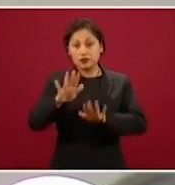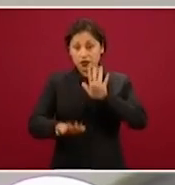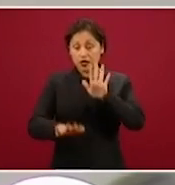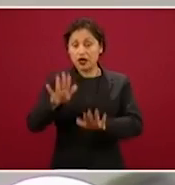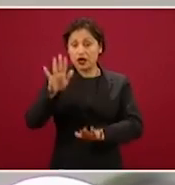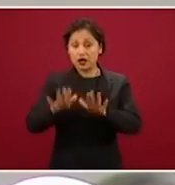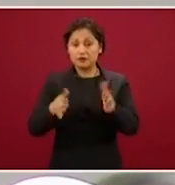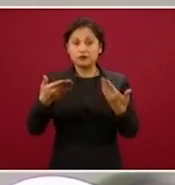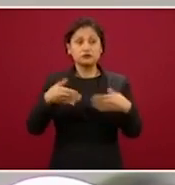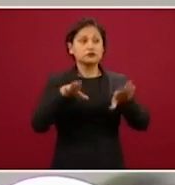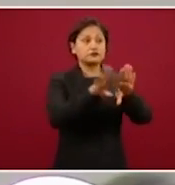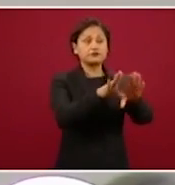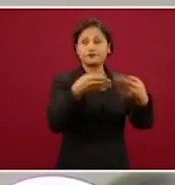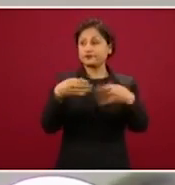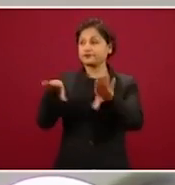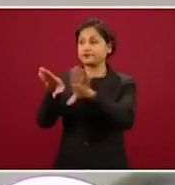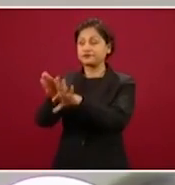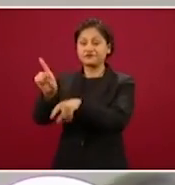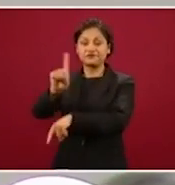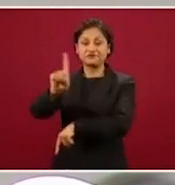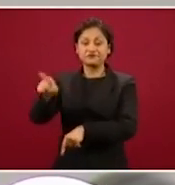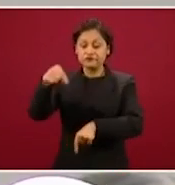cerrados,